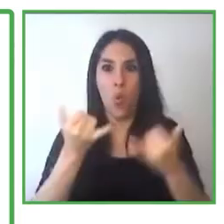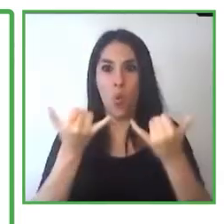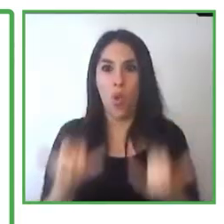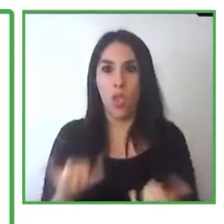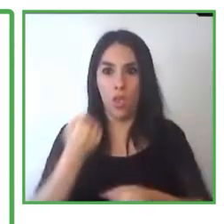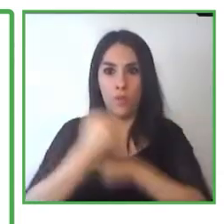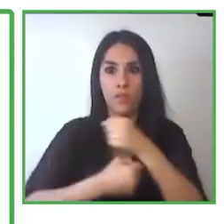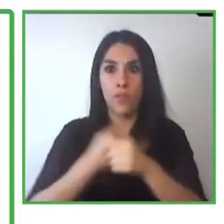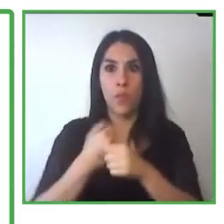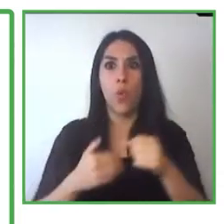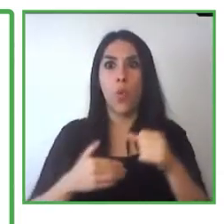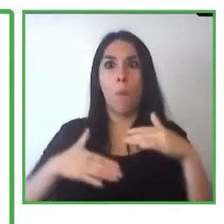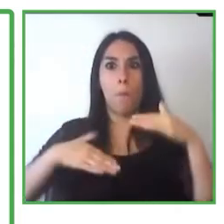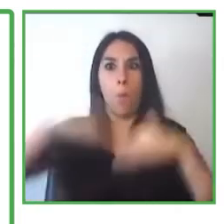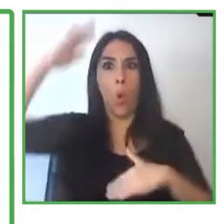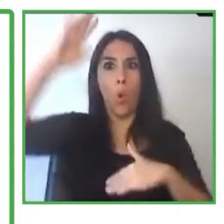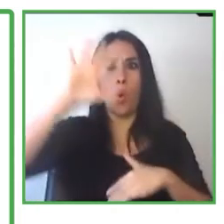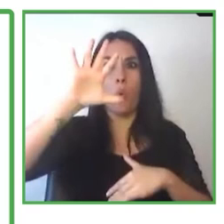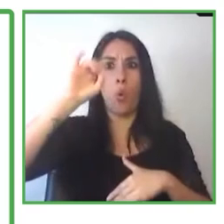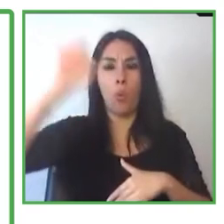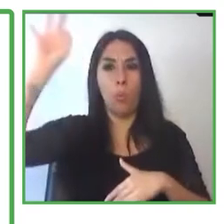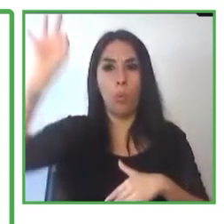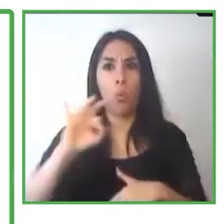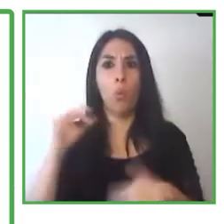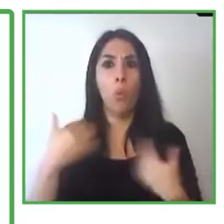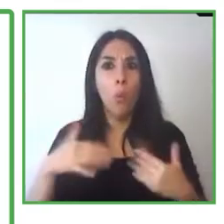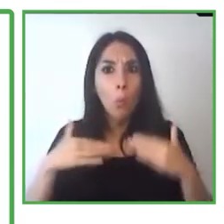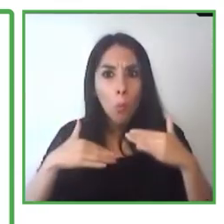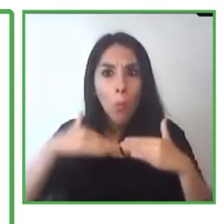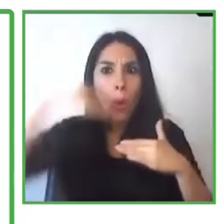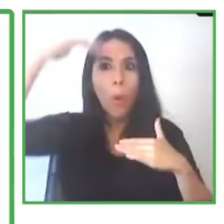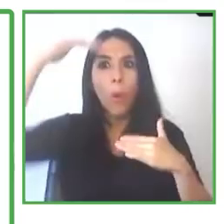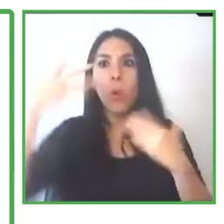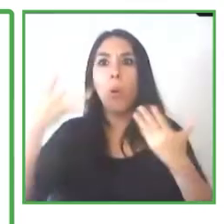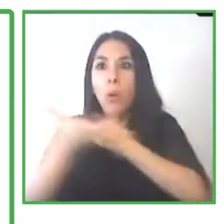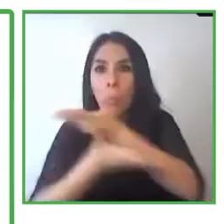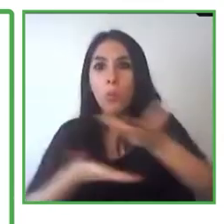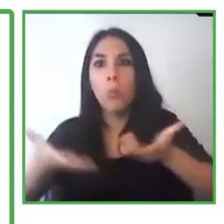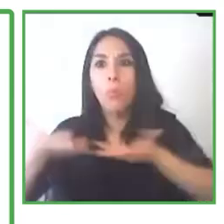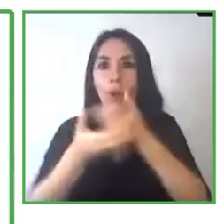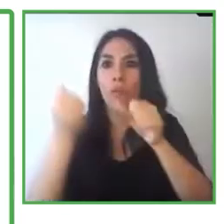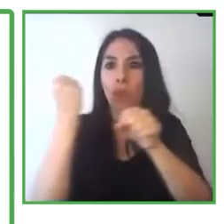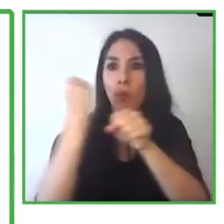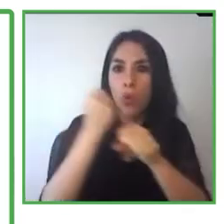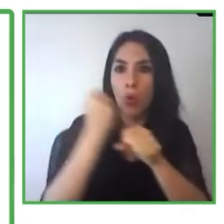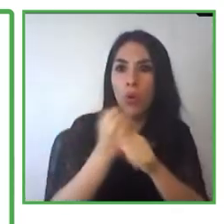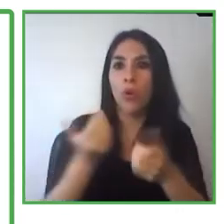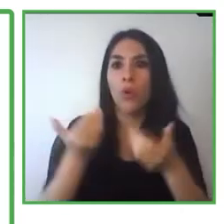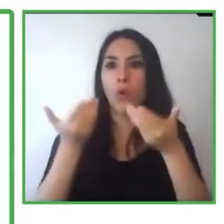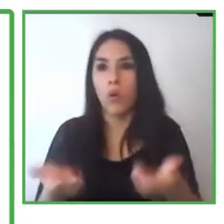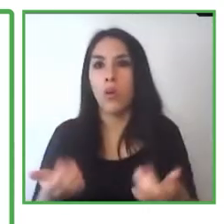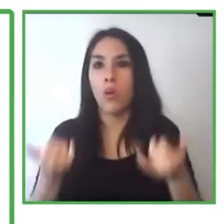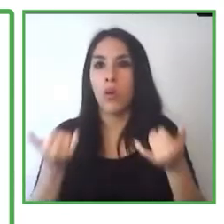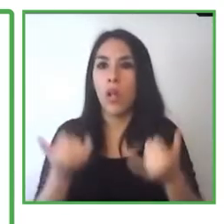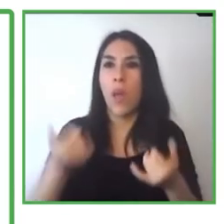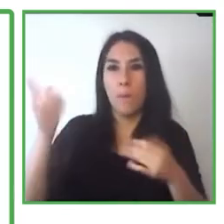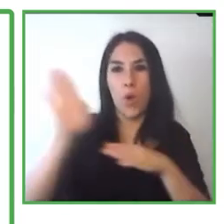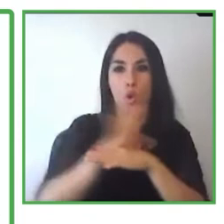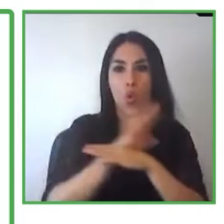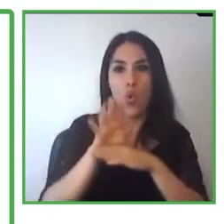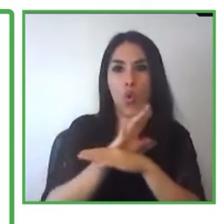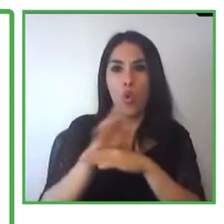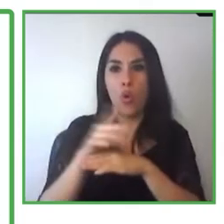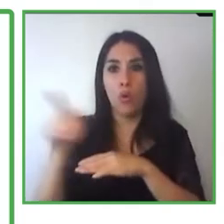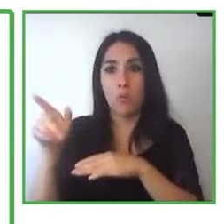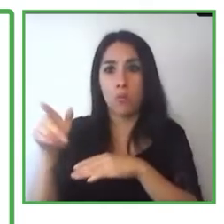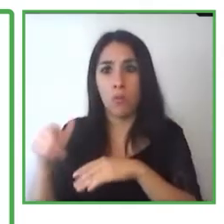ofertas compartidas entre las entidades. Decimos de compartidas porque cuando una entidad identifica una oportunidad, no